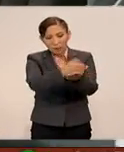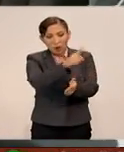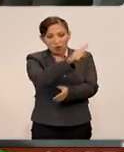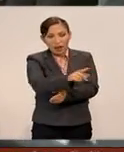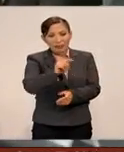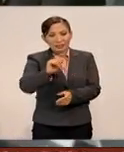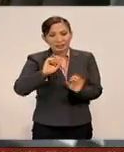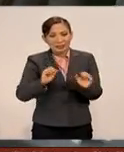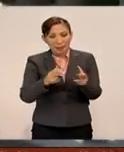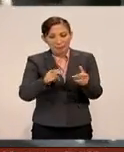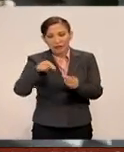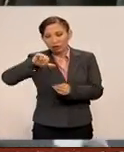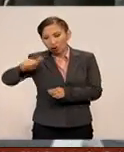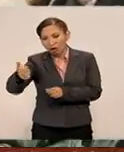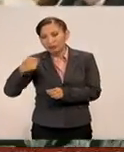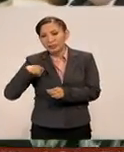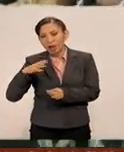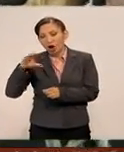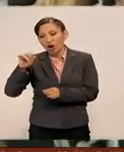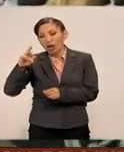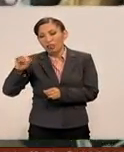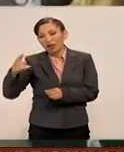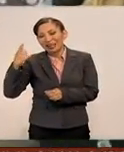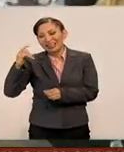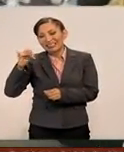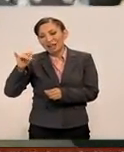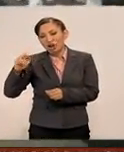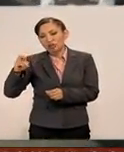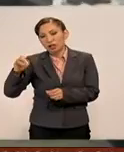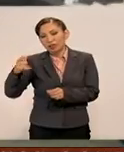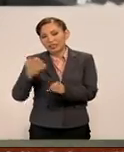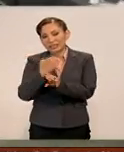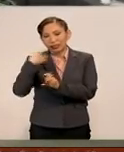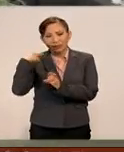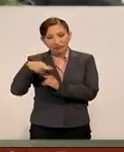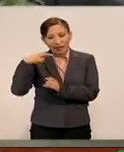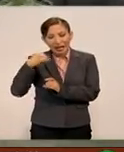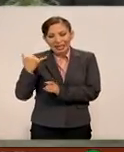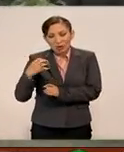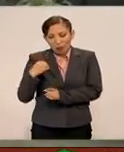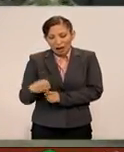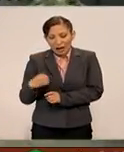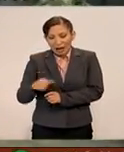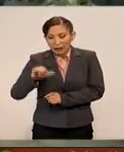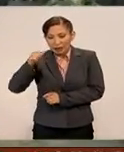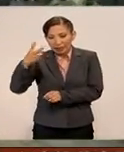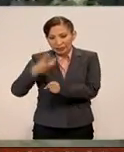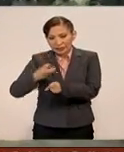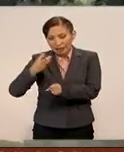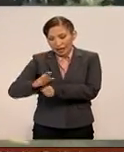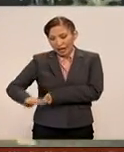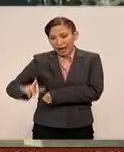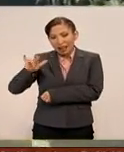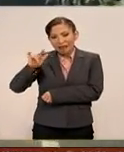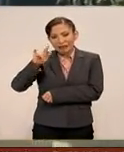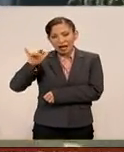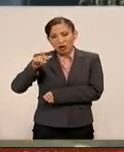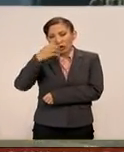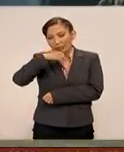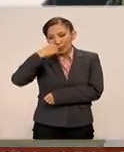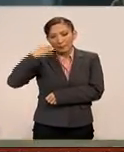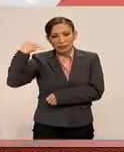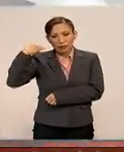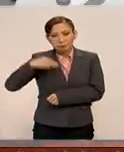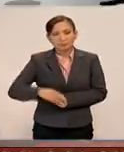en Tapachula, Chiapas, la segunda en el corredor interoceánico de los estados de Veracruz y Oaxaca, y el tercero en Lázaro Cárdenas,